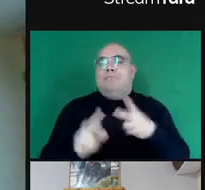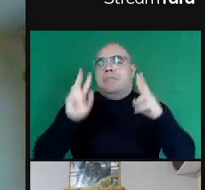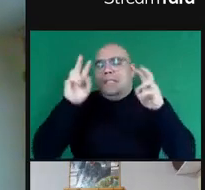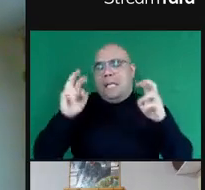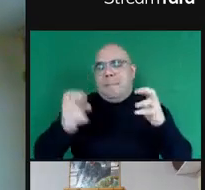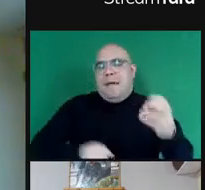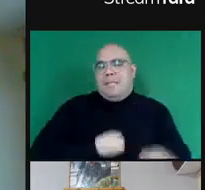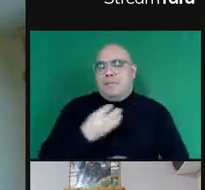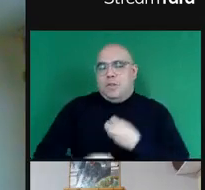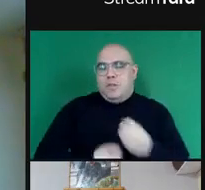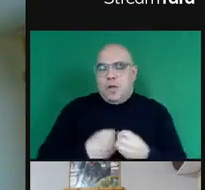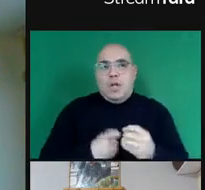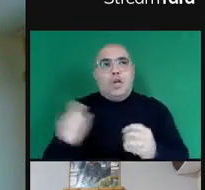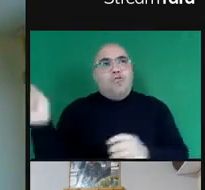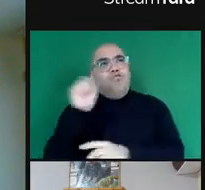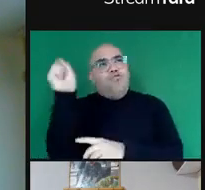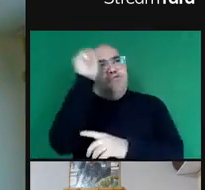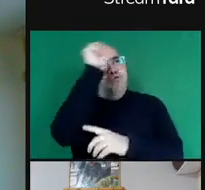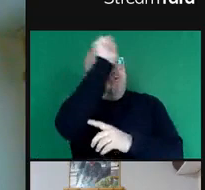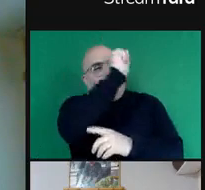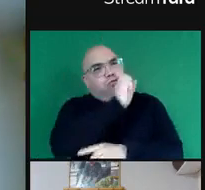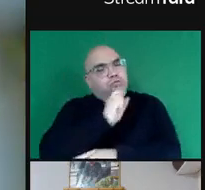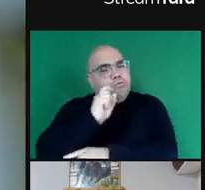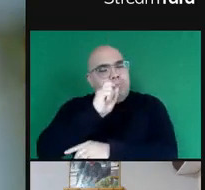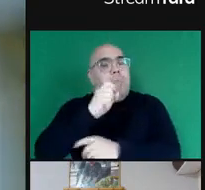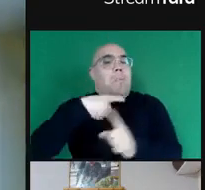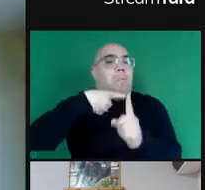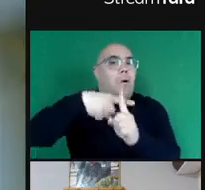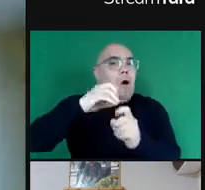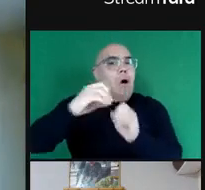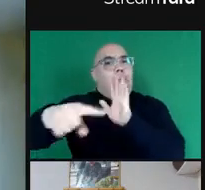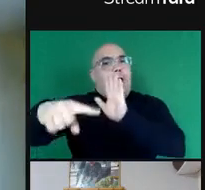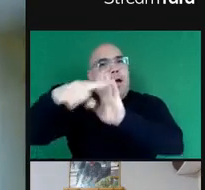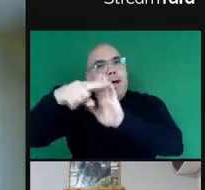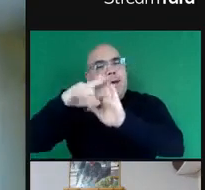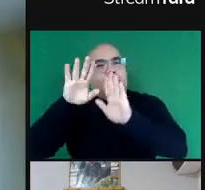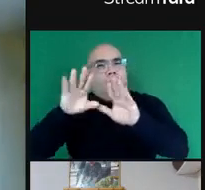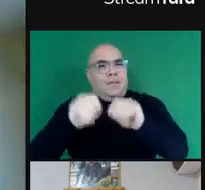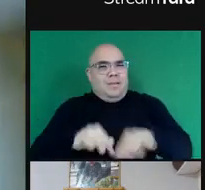muralismo afectan positiva o negativamente al patrimonio?